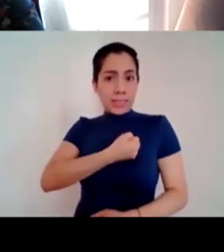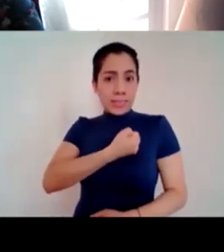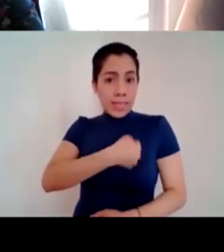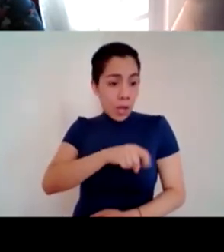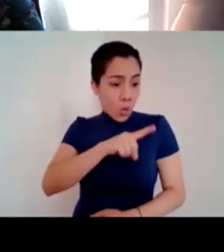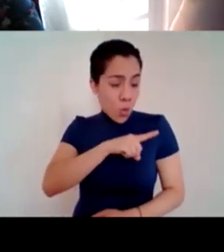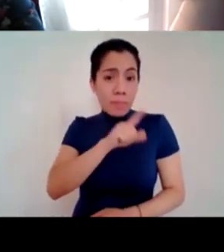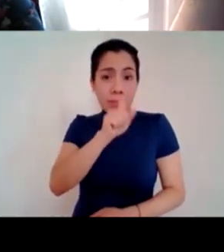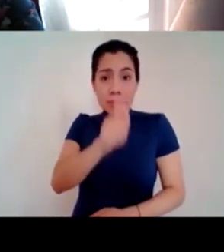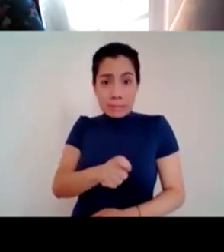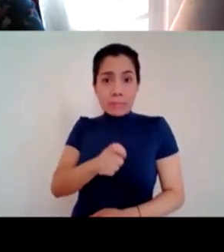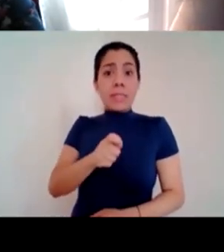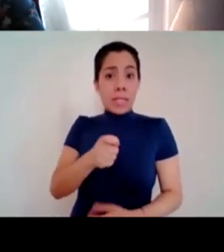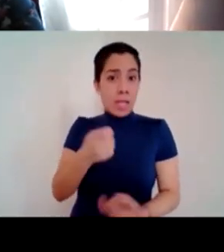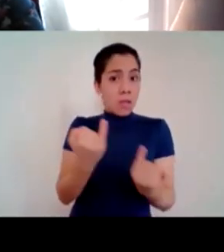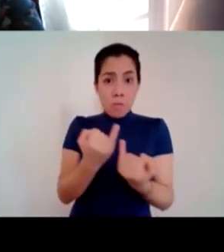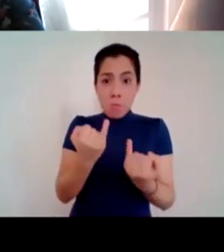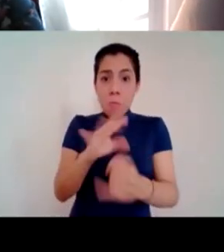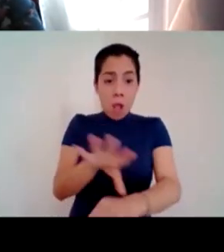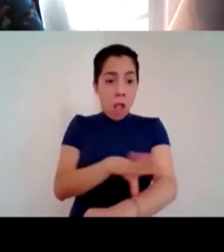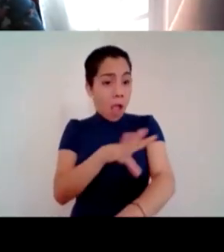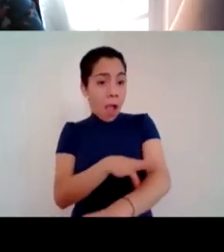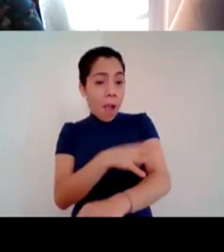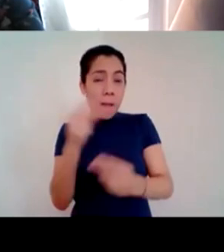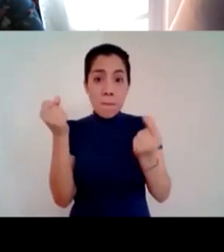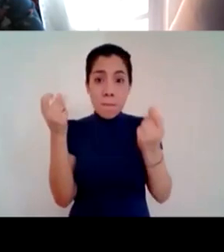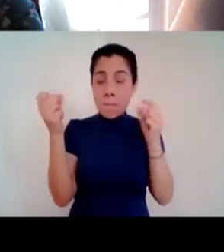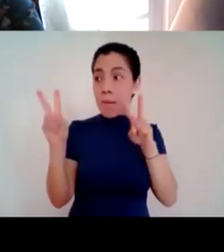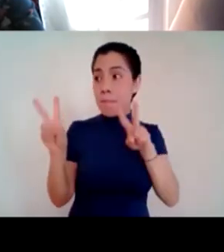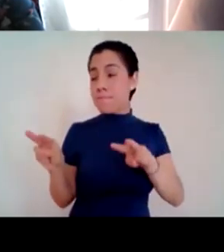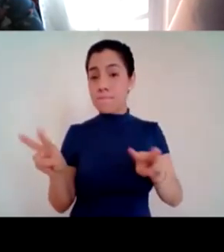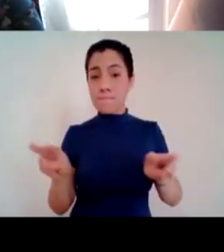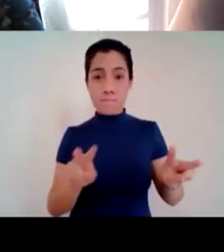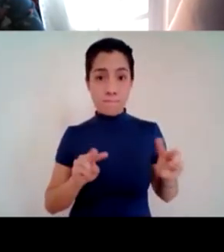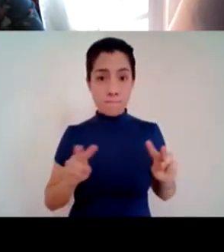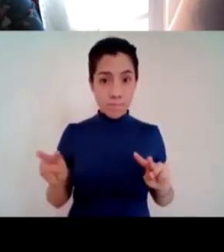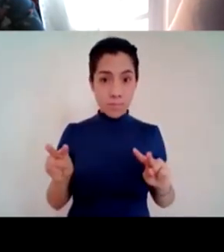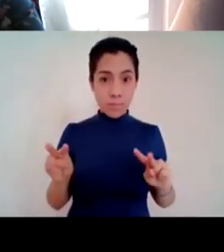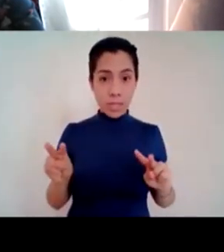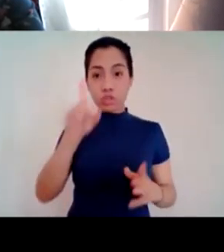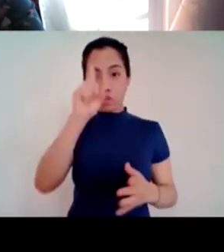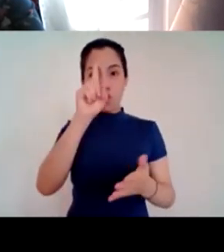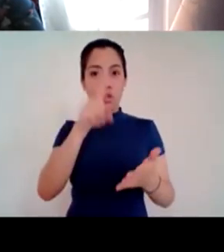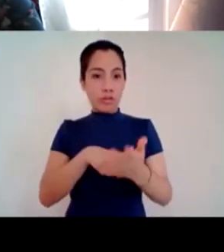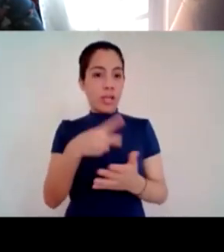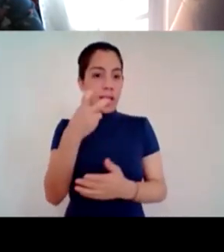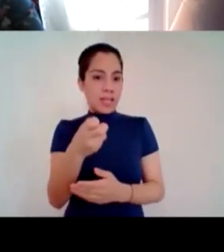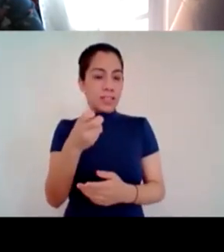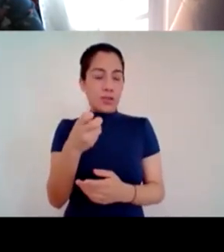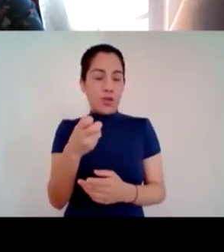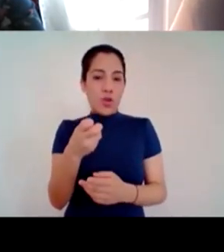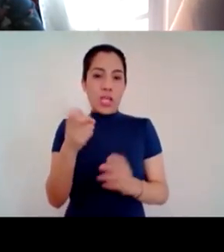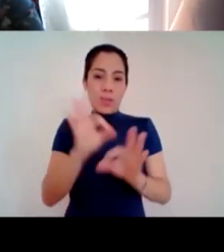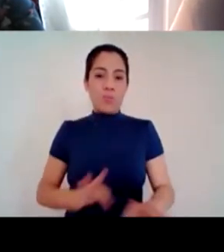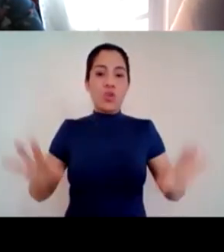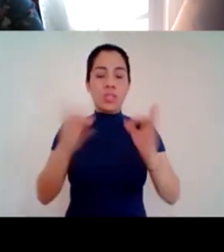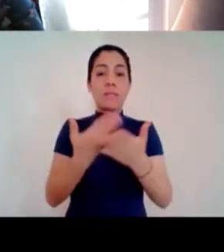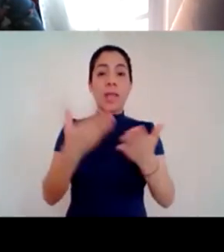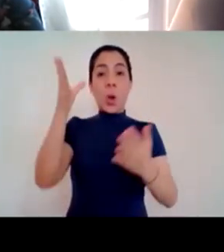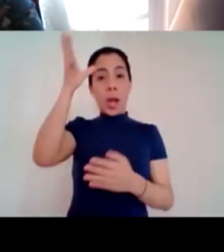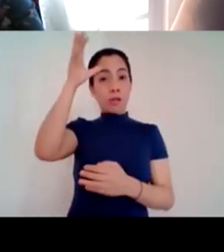un buen niño creo que es un terreno peligroso porque sobre todo para las niñas porque parece de pronto que ser una buena niña es